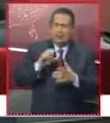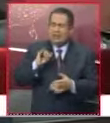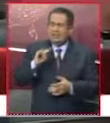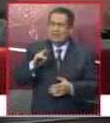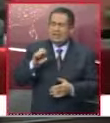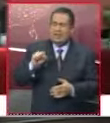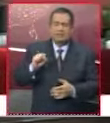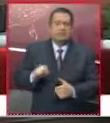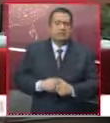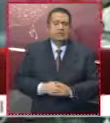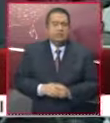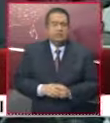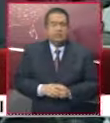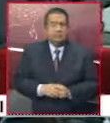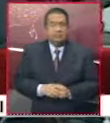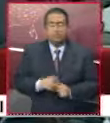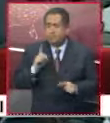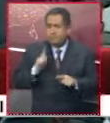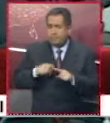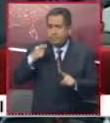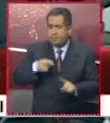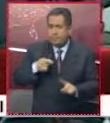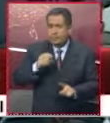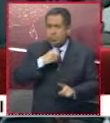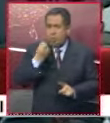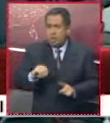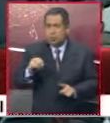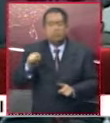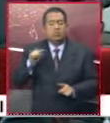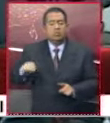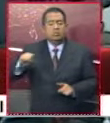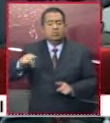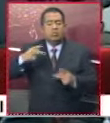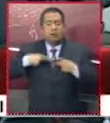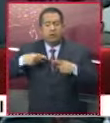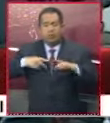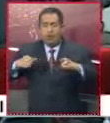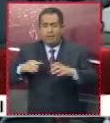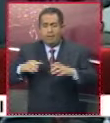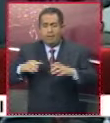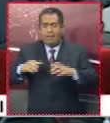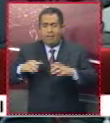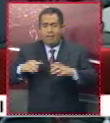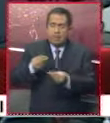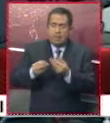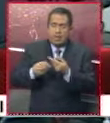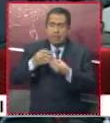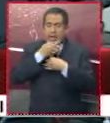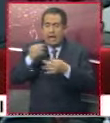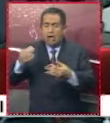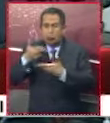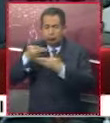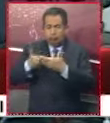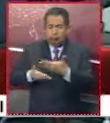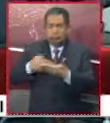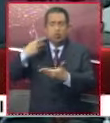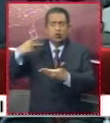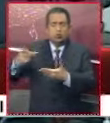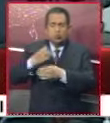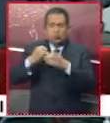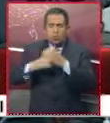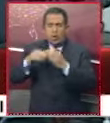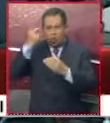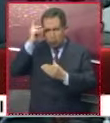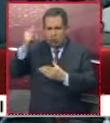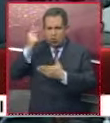Nos referimos a la obligación de que los funcionarios públicos rindan una declaración de intereses,